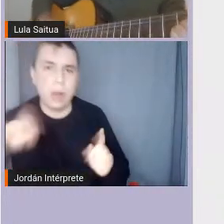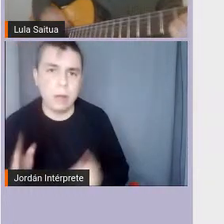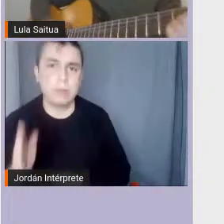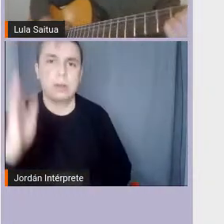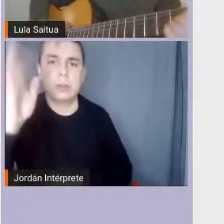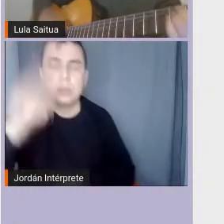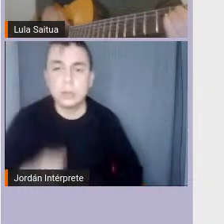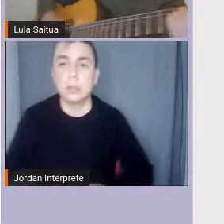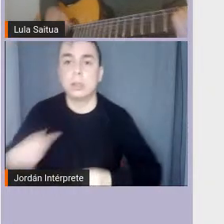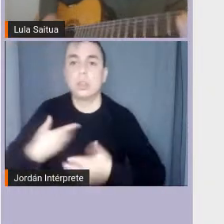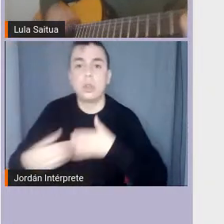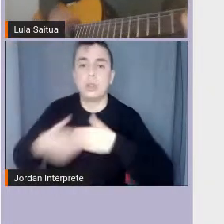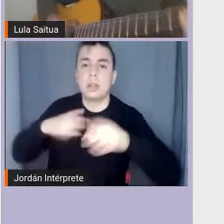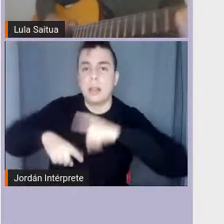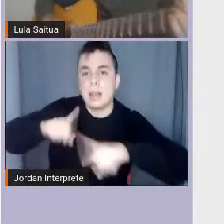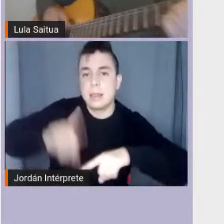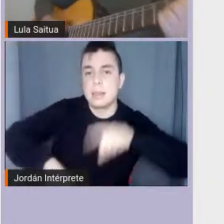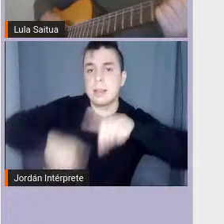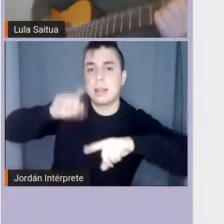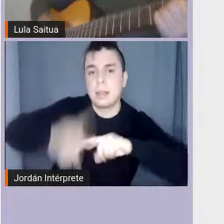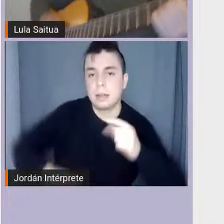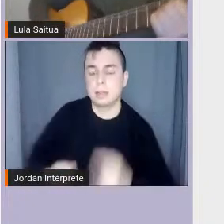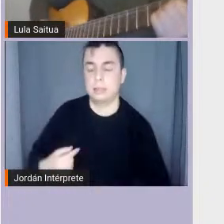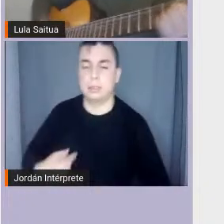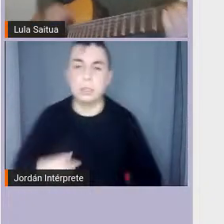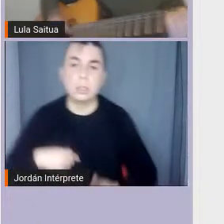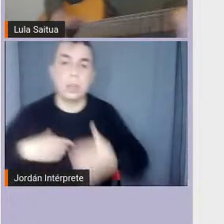Que en la suave tierra